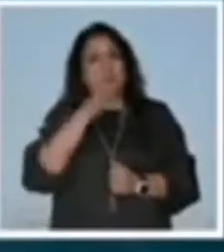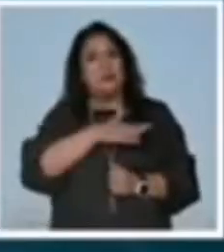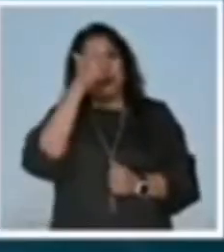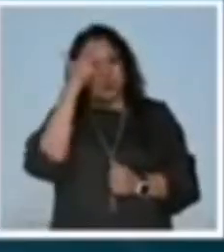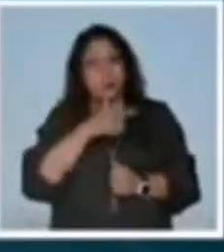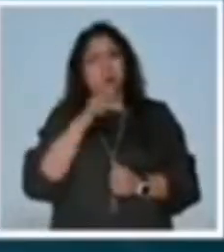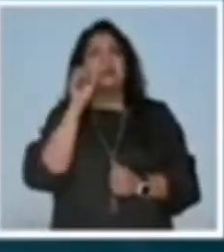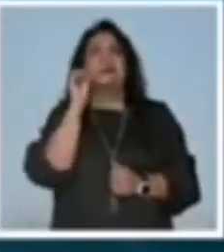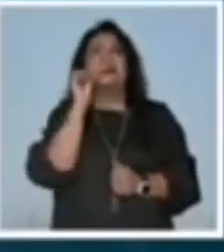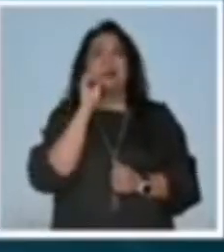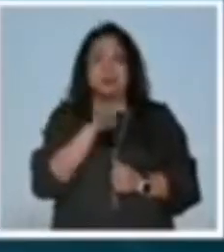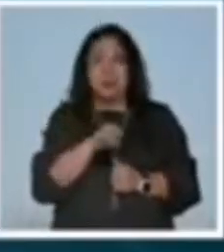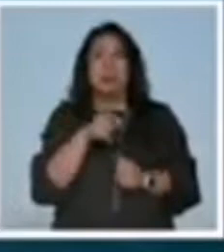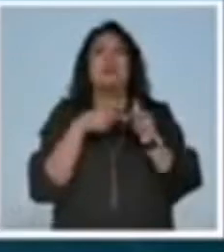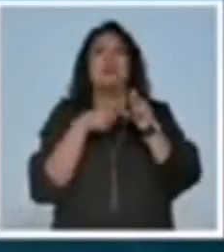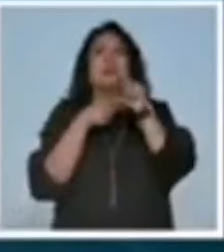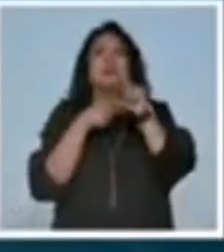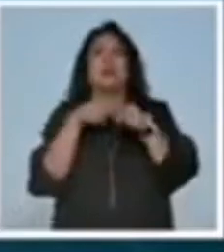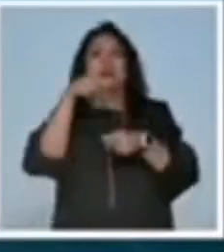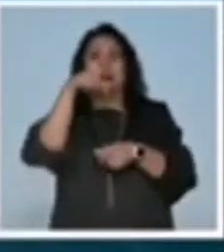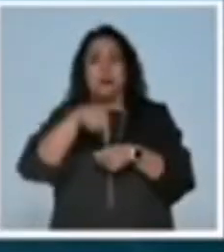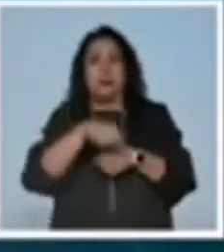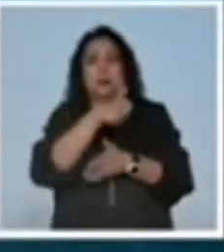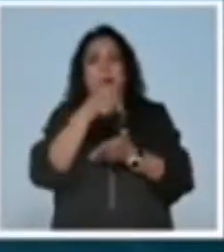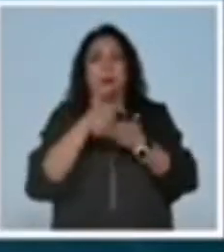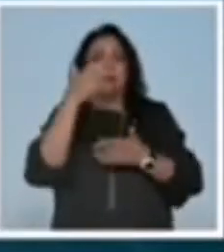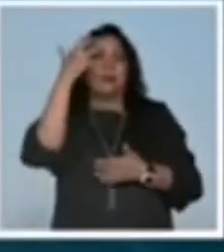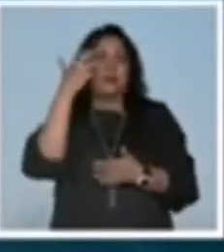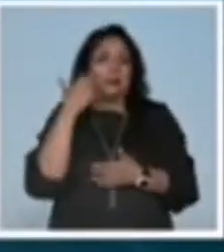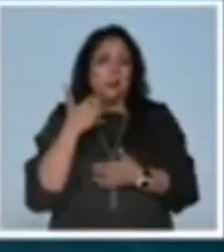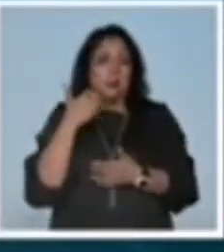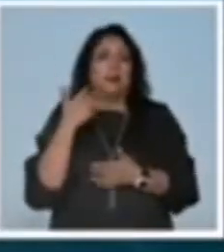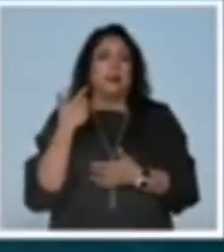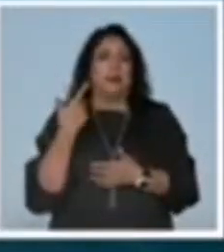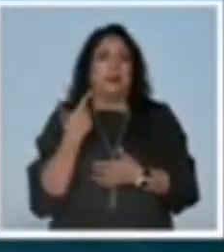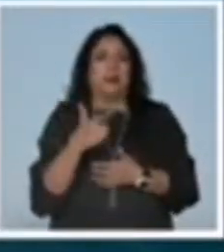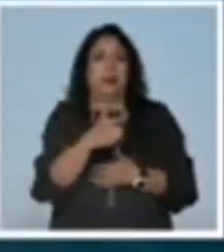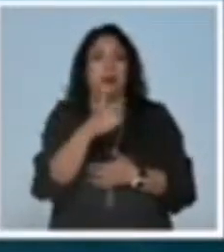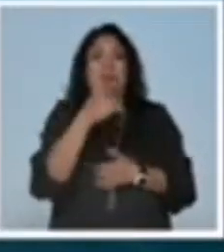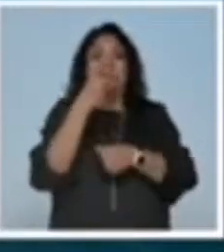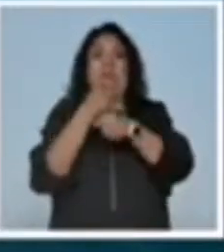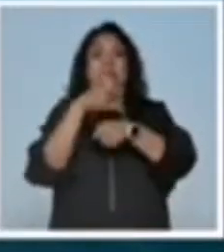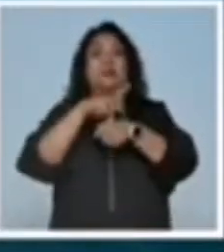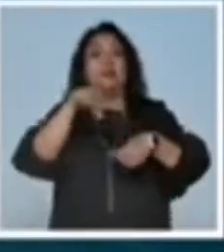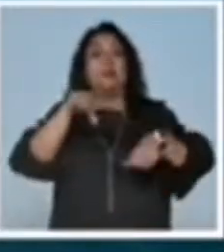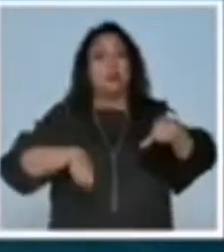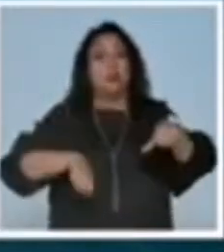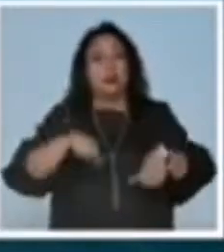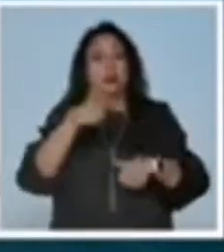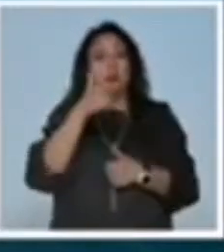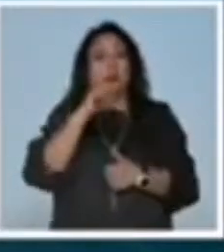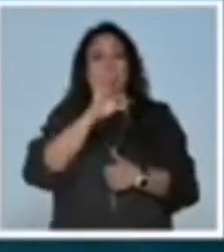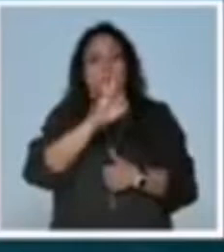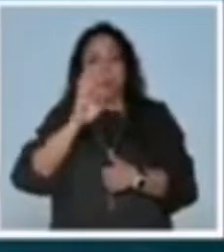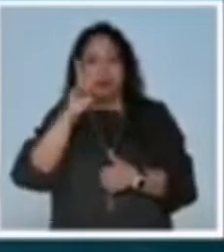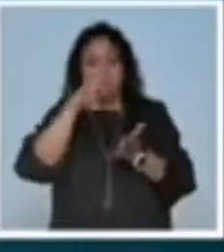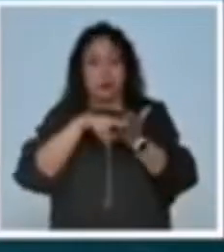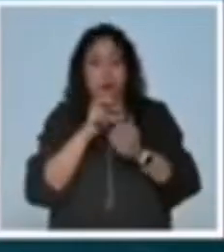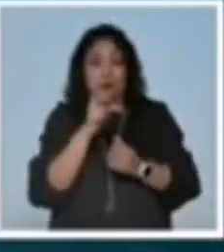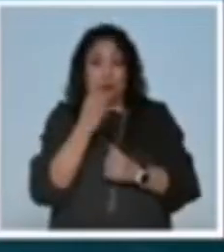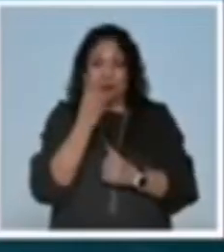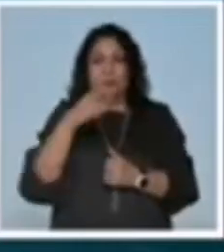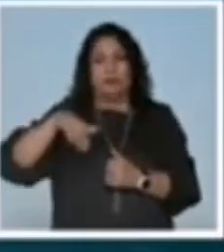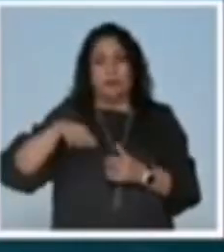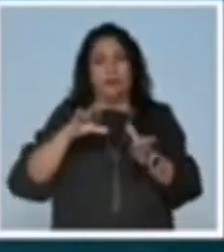¿Qué tal? Muy buenas noches. Pues efectivamente continuamos aquí en la ciudad de León, Guanajuato, en el segundo día de actividades del GIF